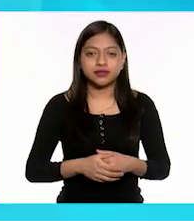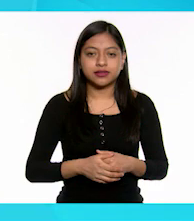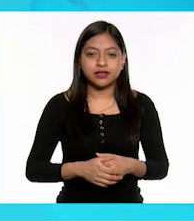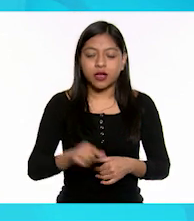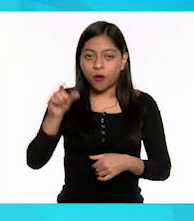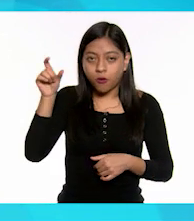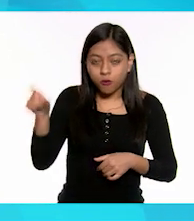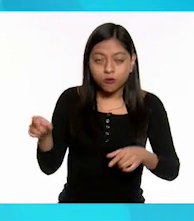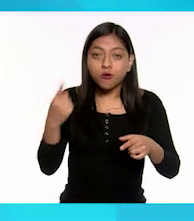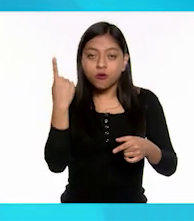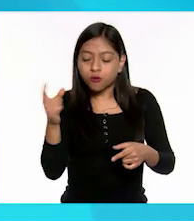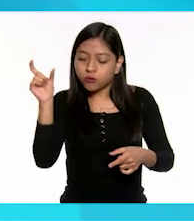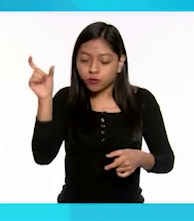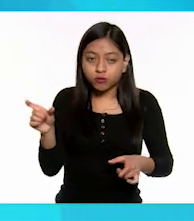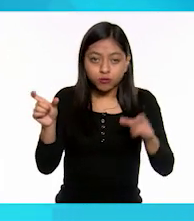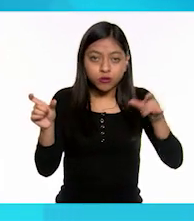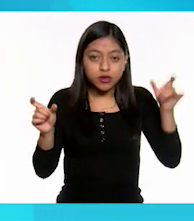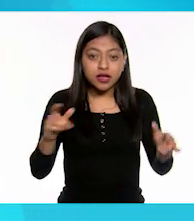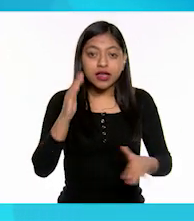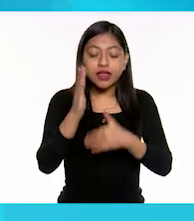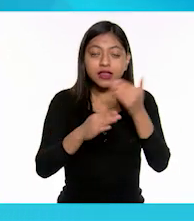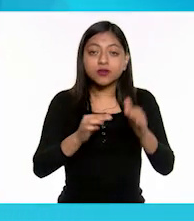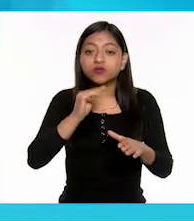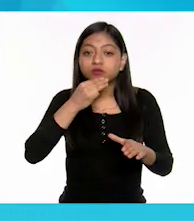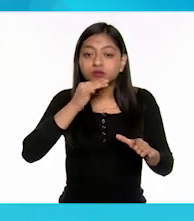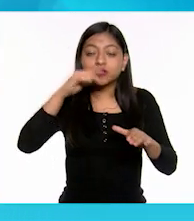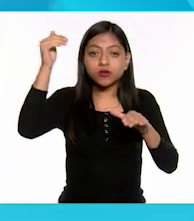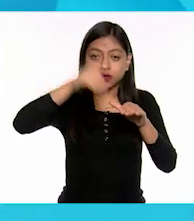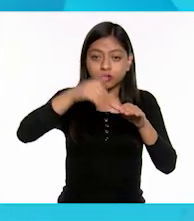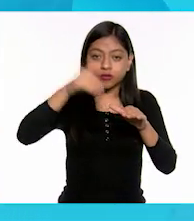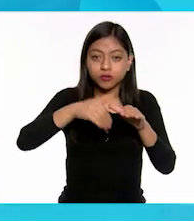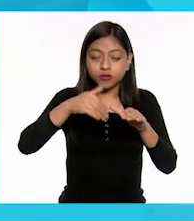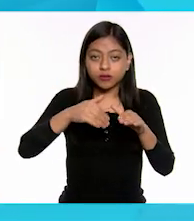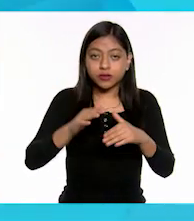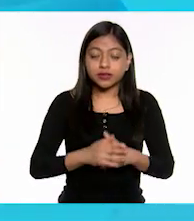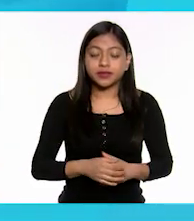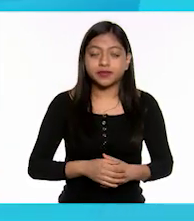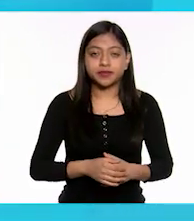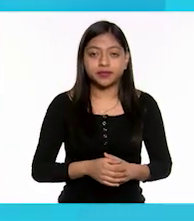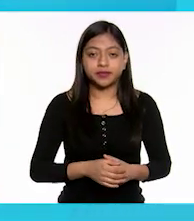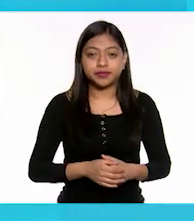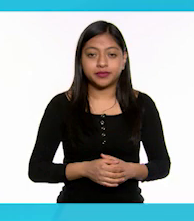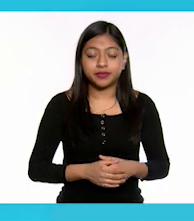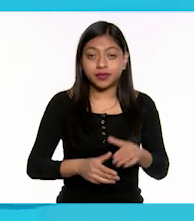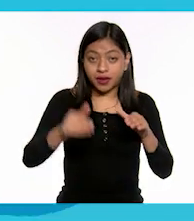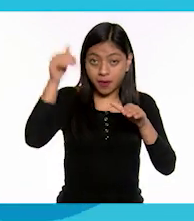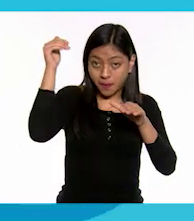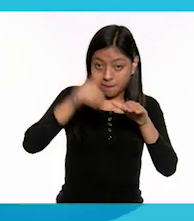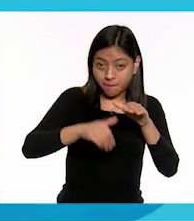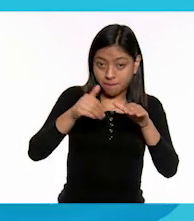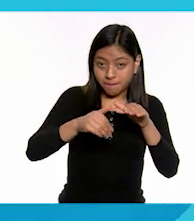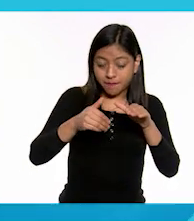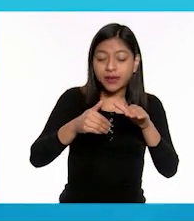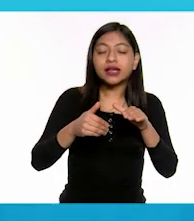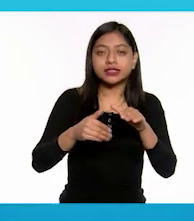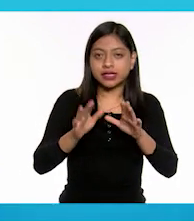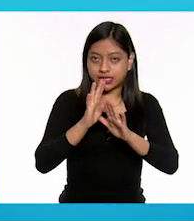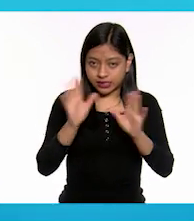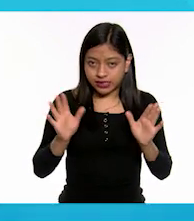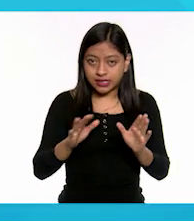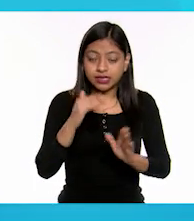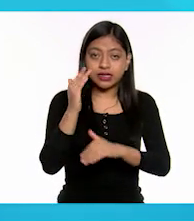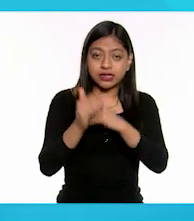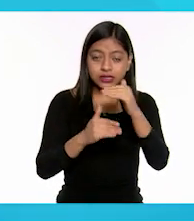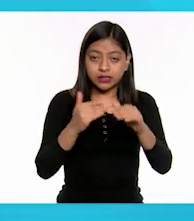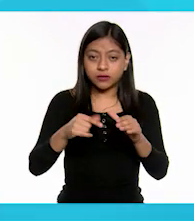pone bueno aquí y después lo tiramos y el maíz y después que no lo mete en el hoyo lo junta después